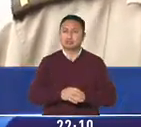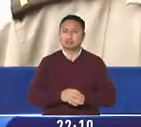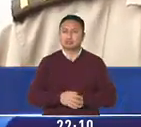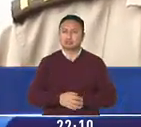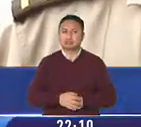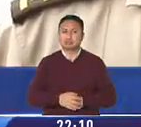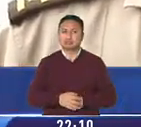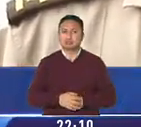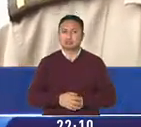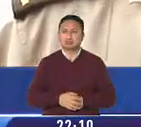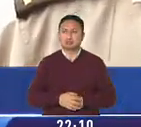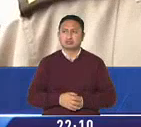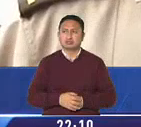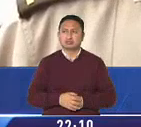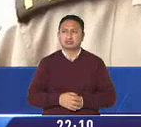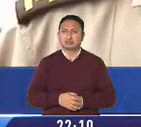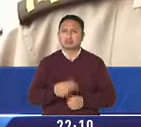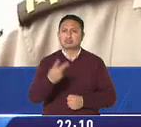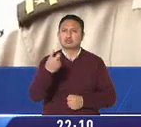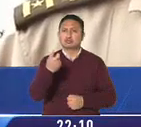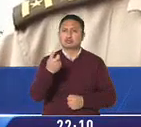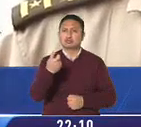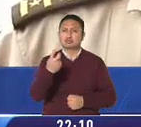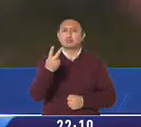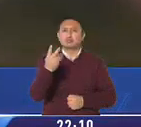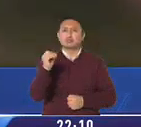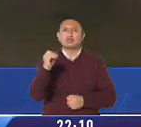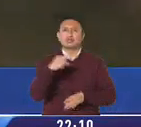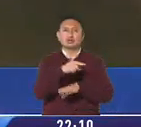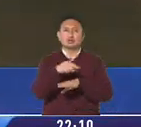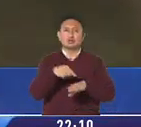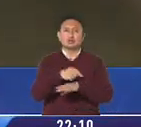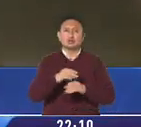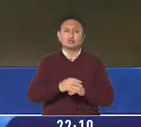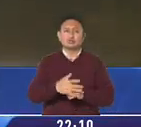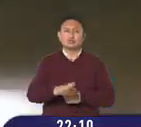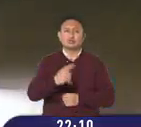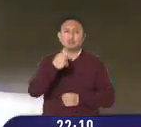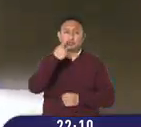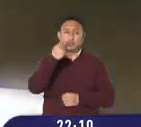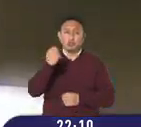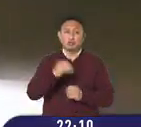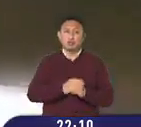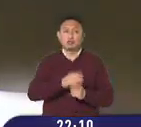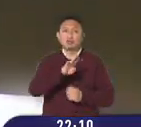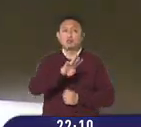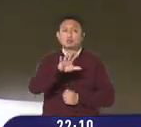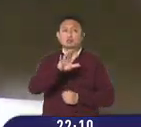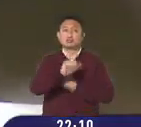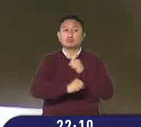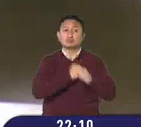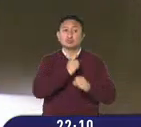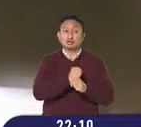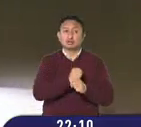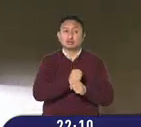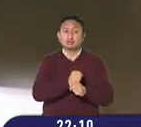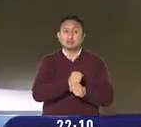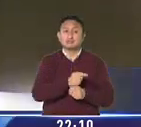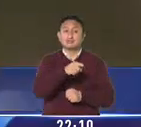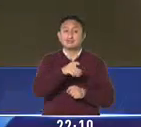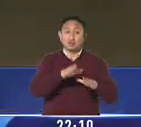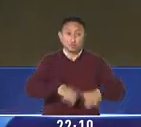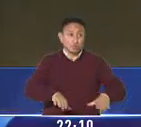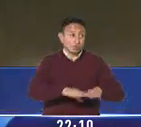signos vitales de unas 12 a 20 horas. Se trata de un hombre de aproximadamente 45 años. Al menos en la zona